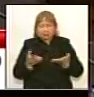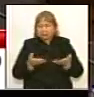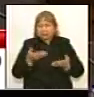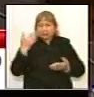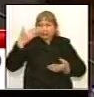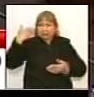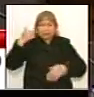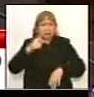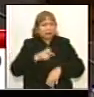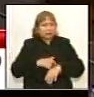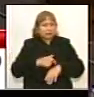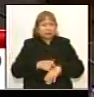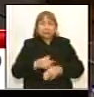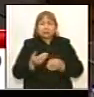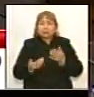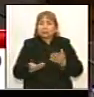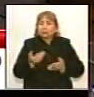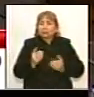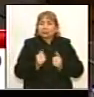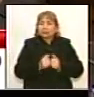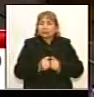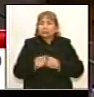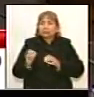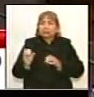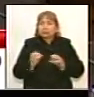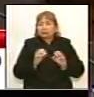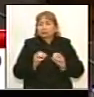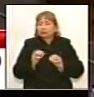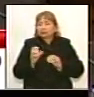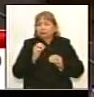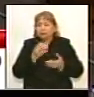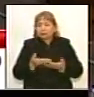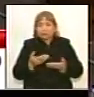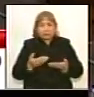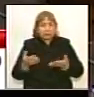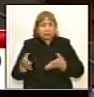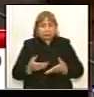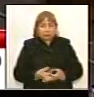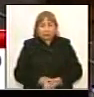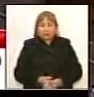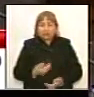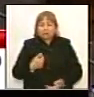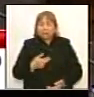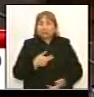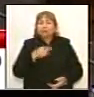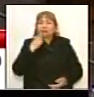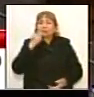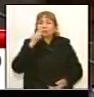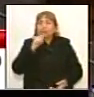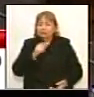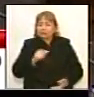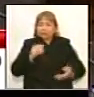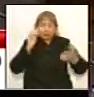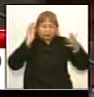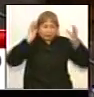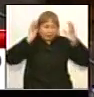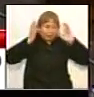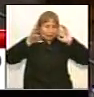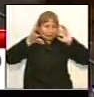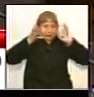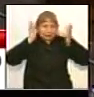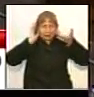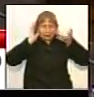montón de tiempo, por la premura de la circunstancia y la coyuntura política en la que estamos, lo que se está haciendo es confundir dos